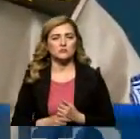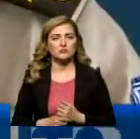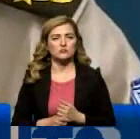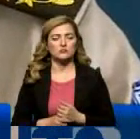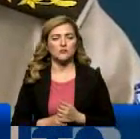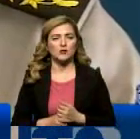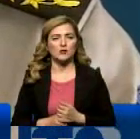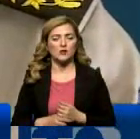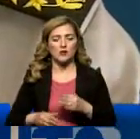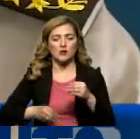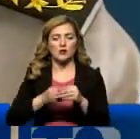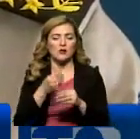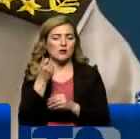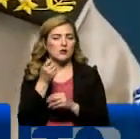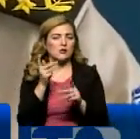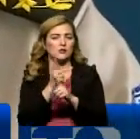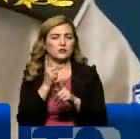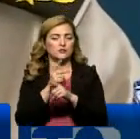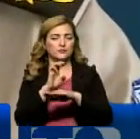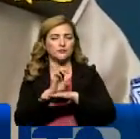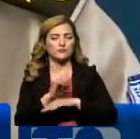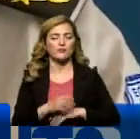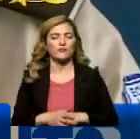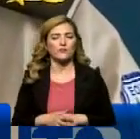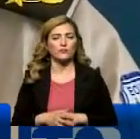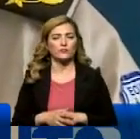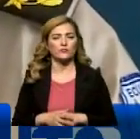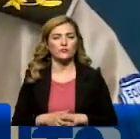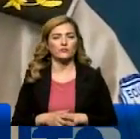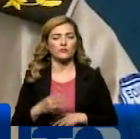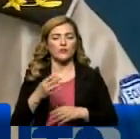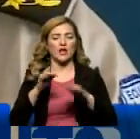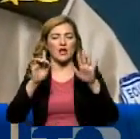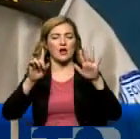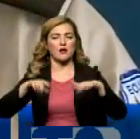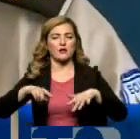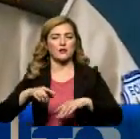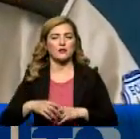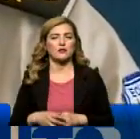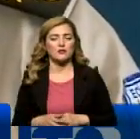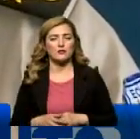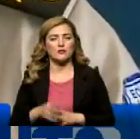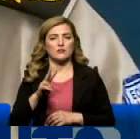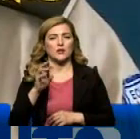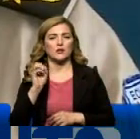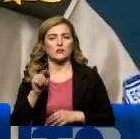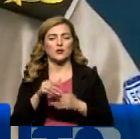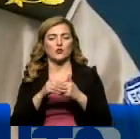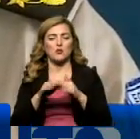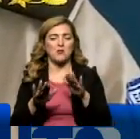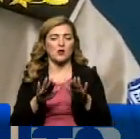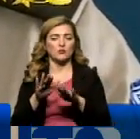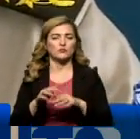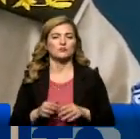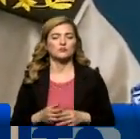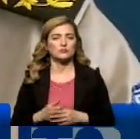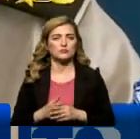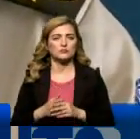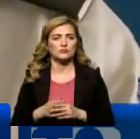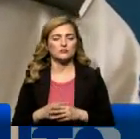dinero invertida en este producto aquí en Ecuador ascienden a los 6 millones 20 mil dólares aproximadamente,